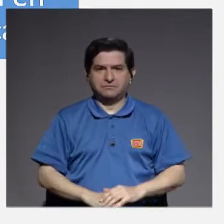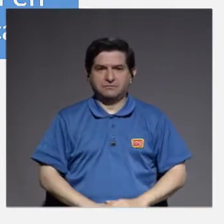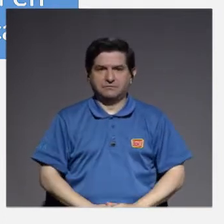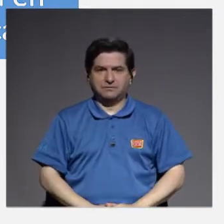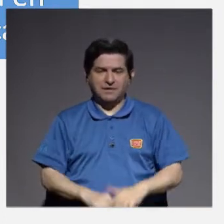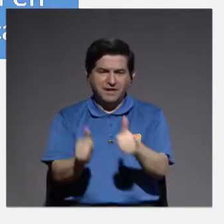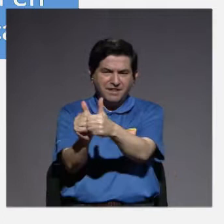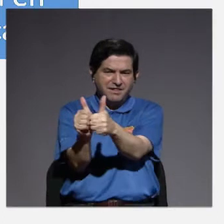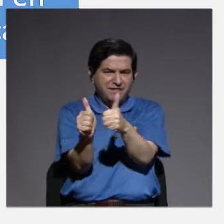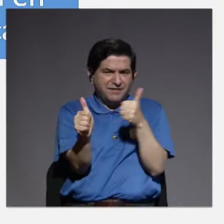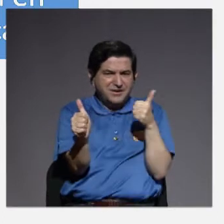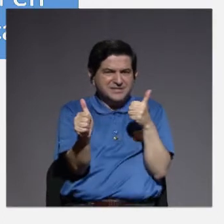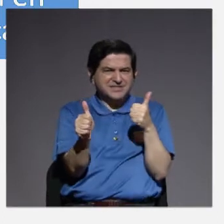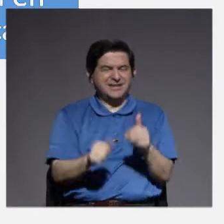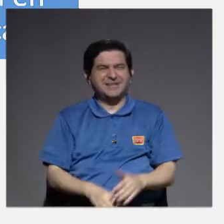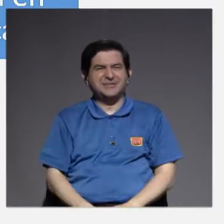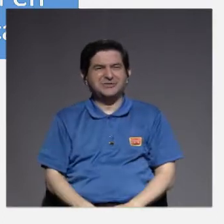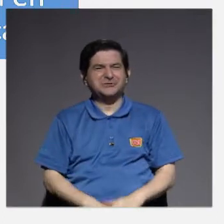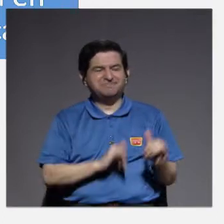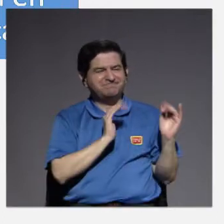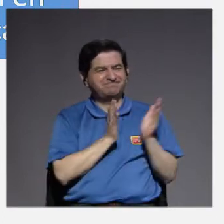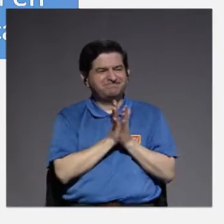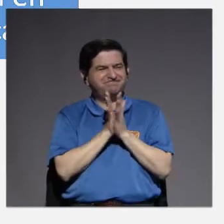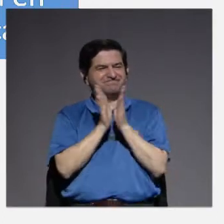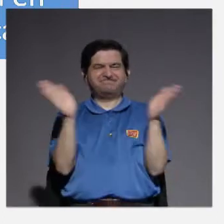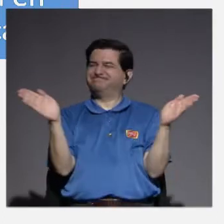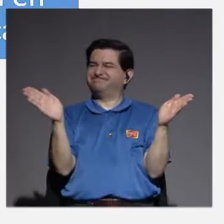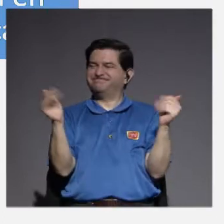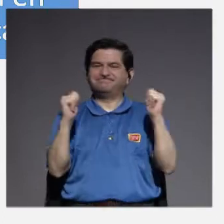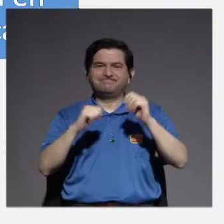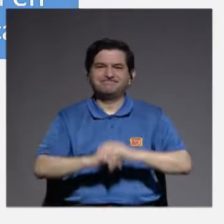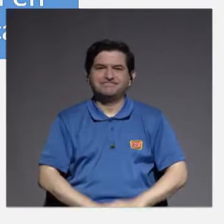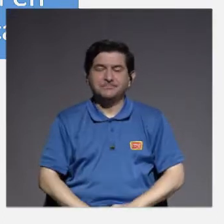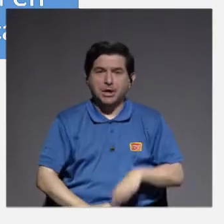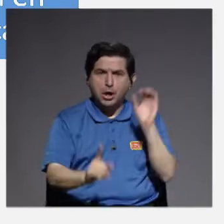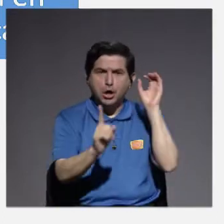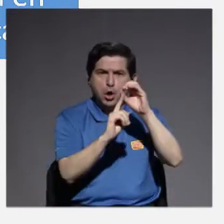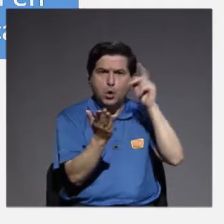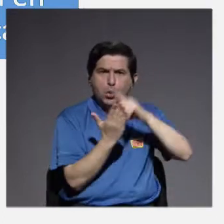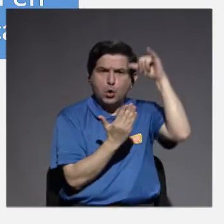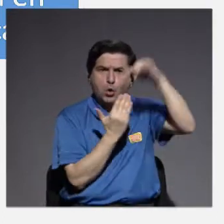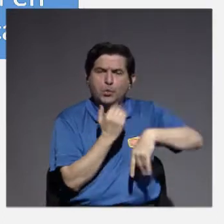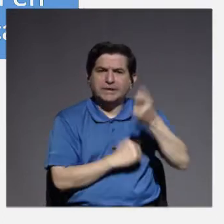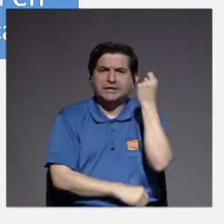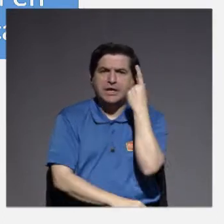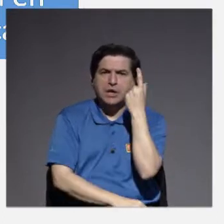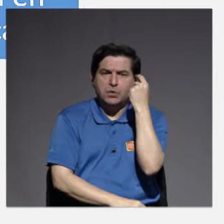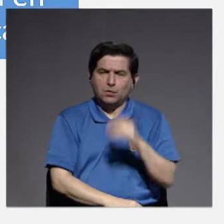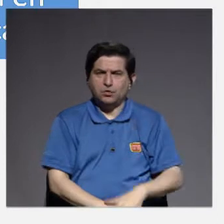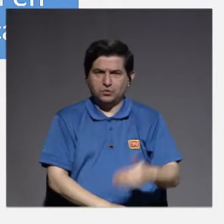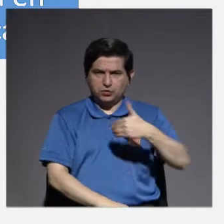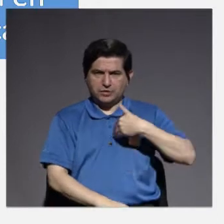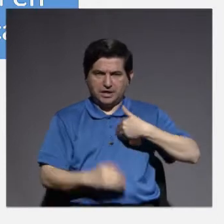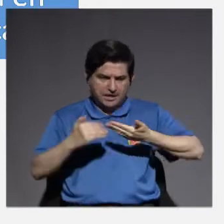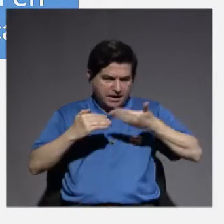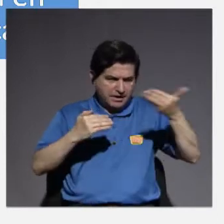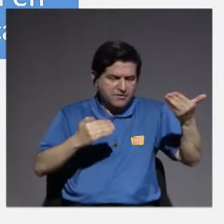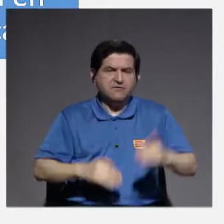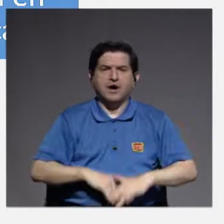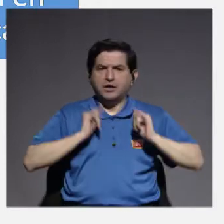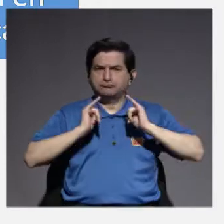los rezagos son generales. Entonces, el objetivo del proyecto es entender que existen factores